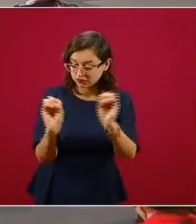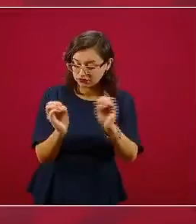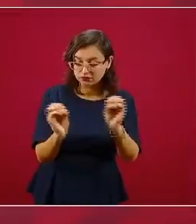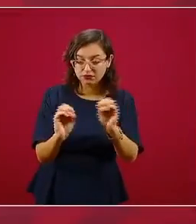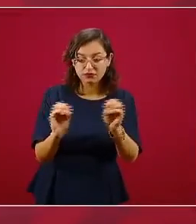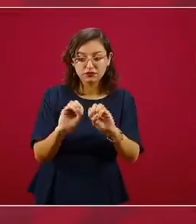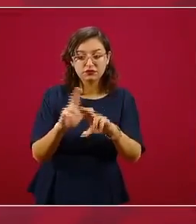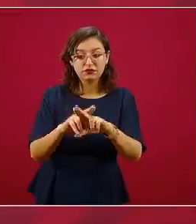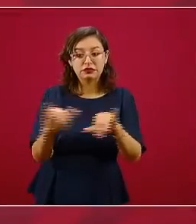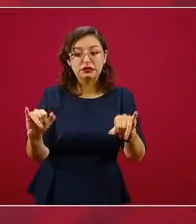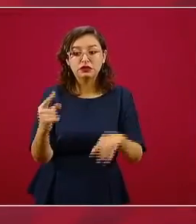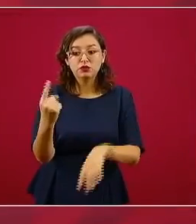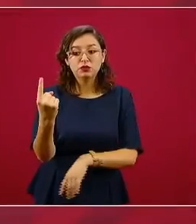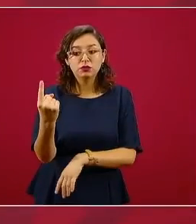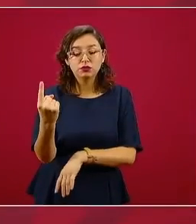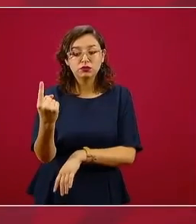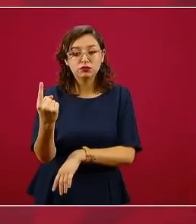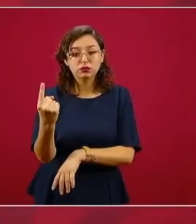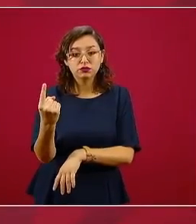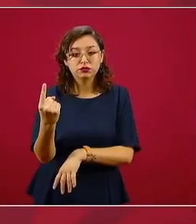Eso